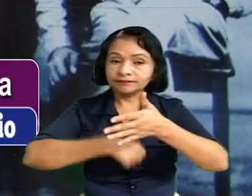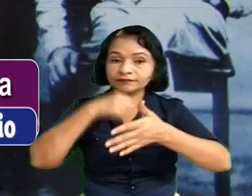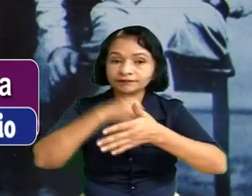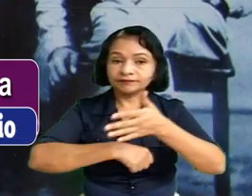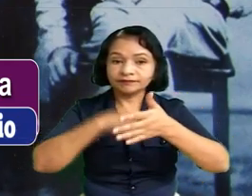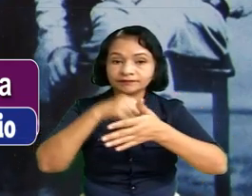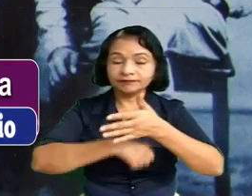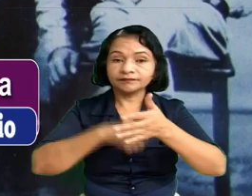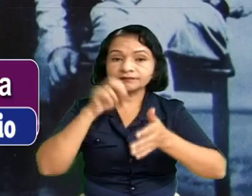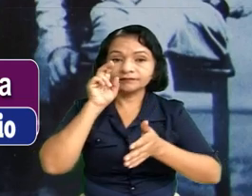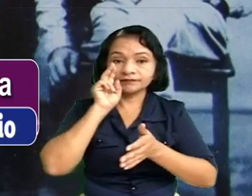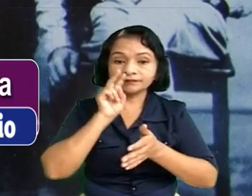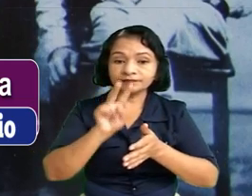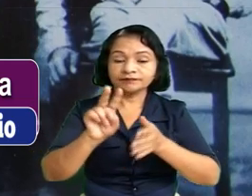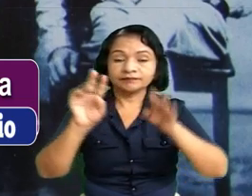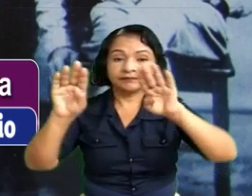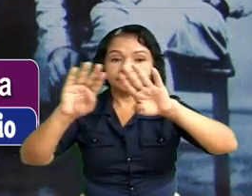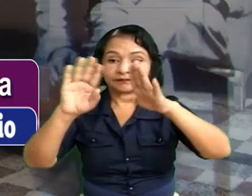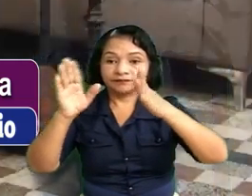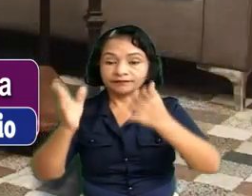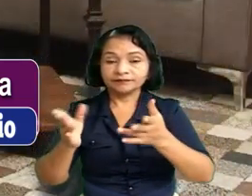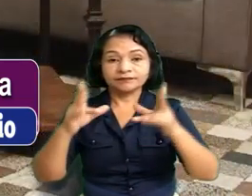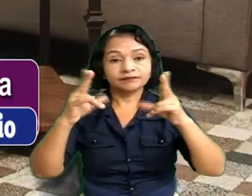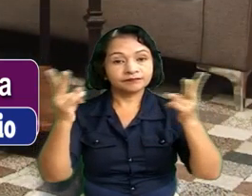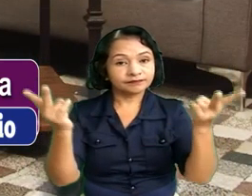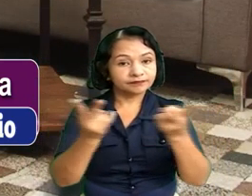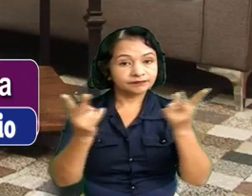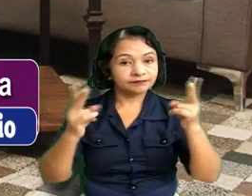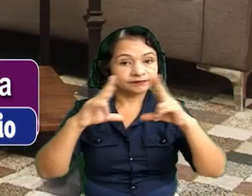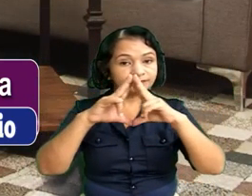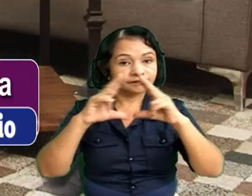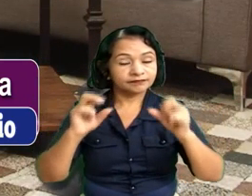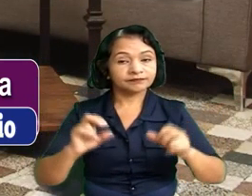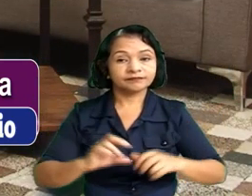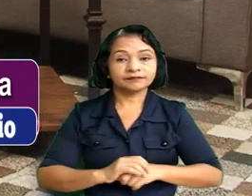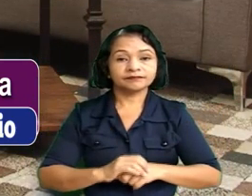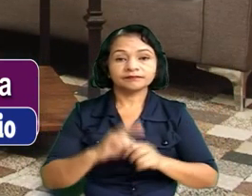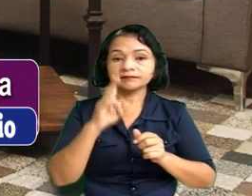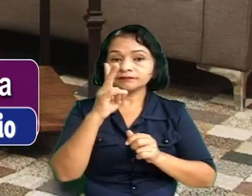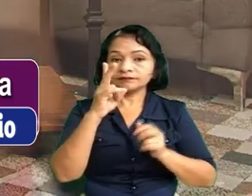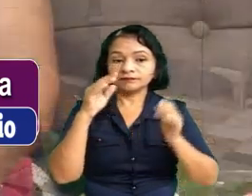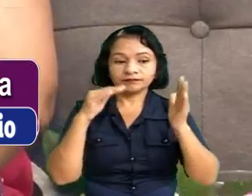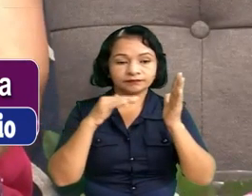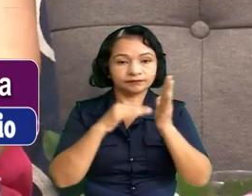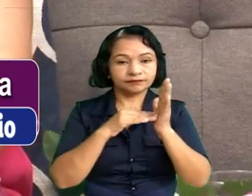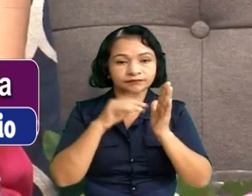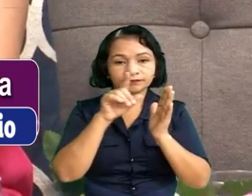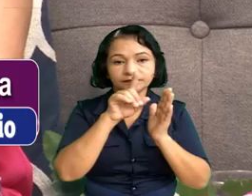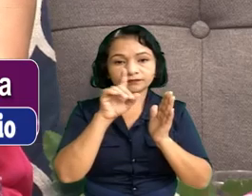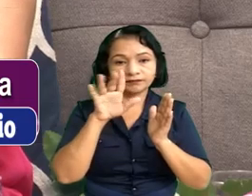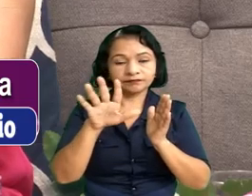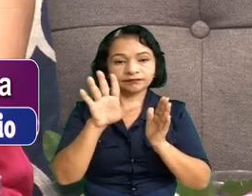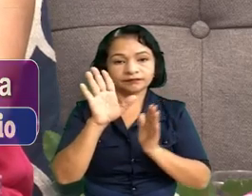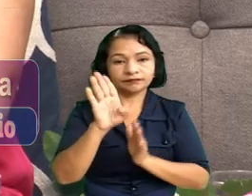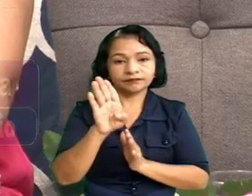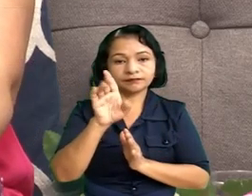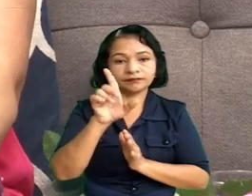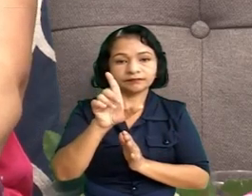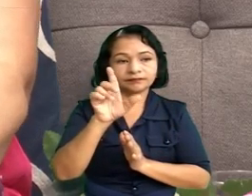en visibilizar a la mujer nicaragüense. Nosotros en 2015 declaramos heroína a Blanca